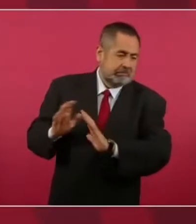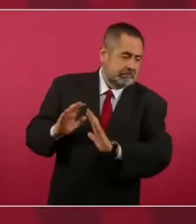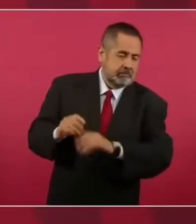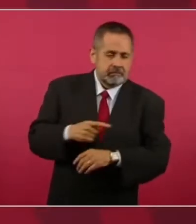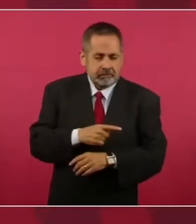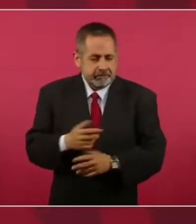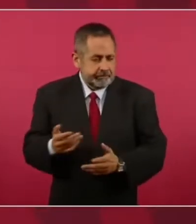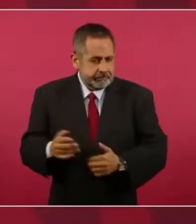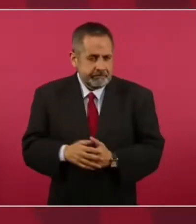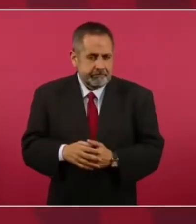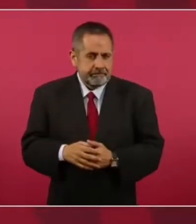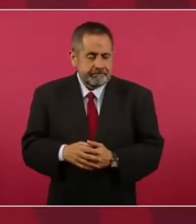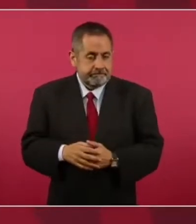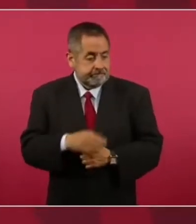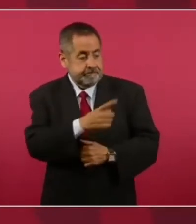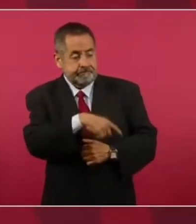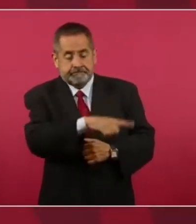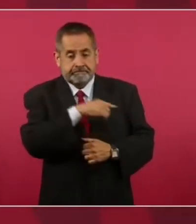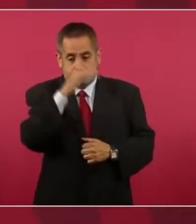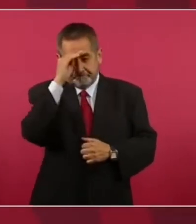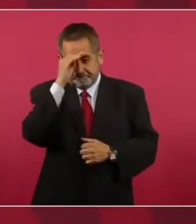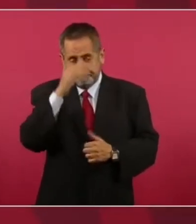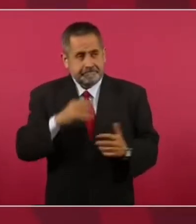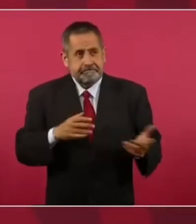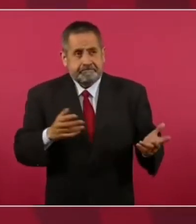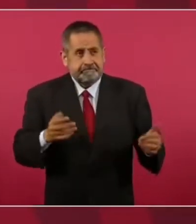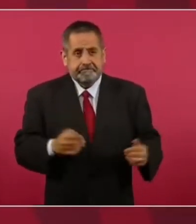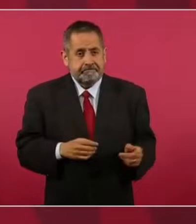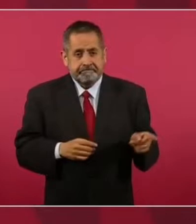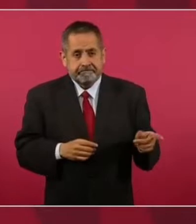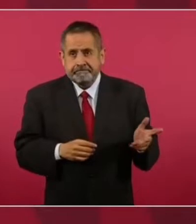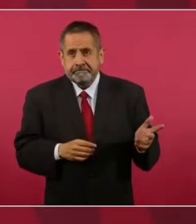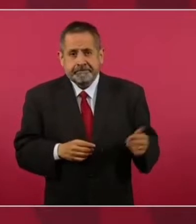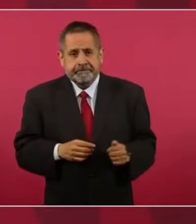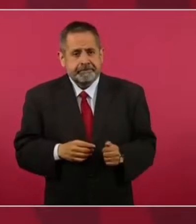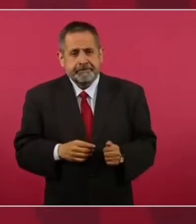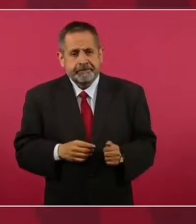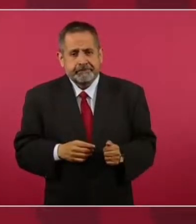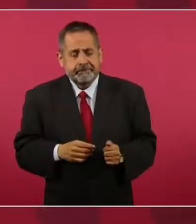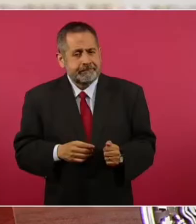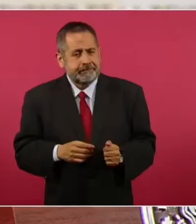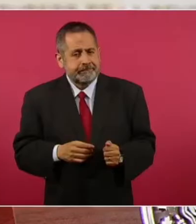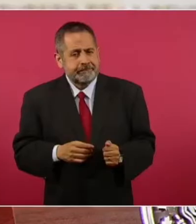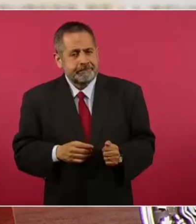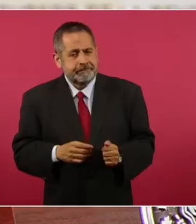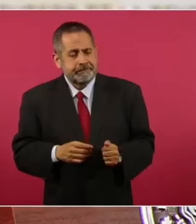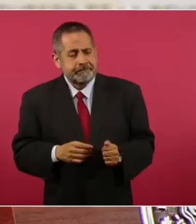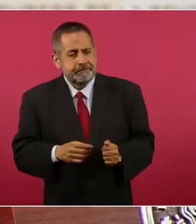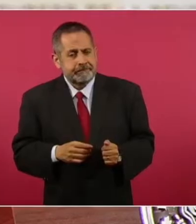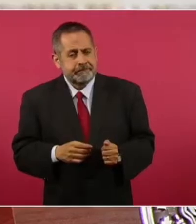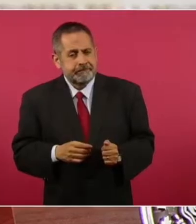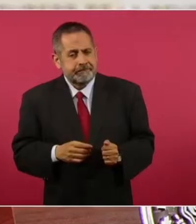y lo ven como una